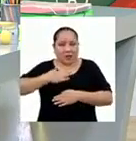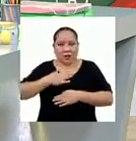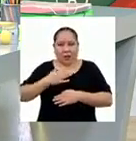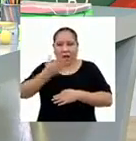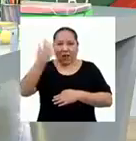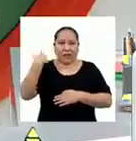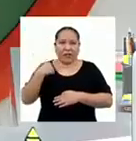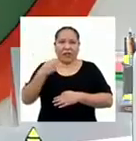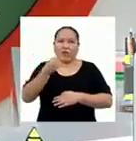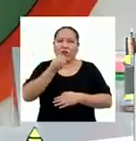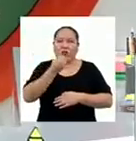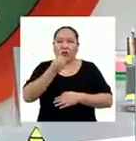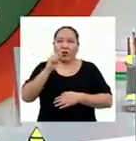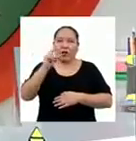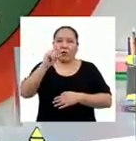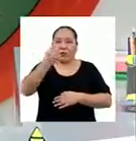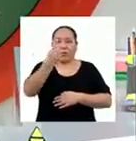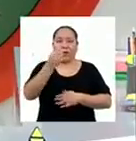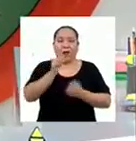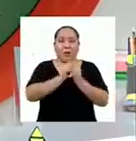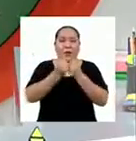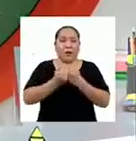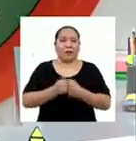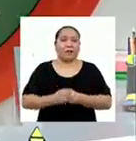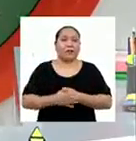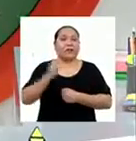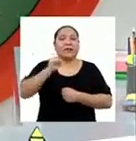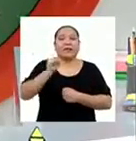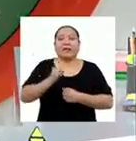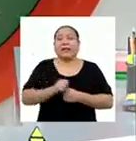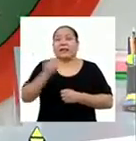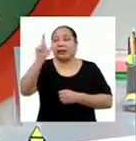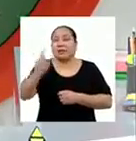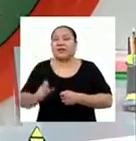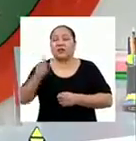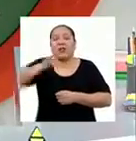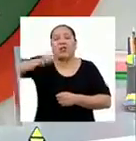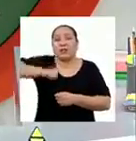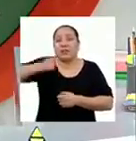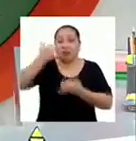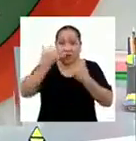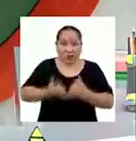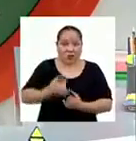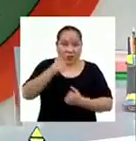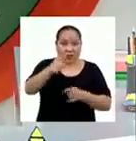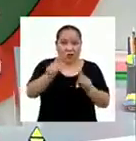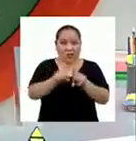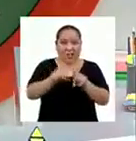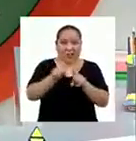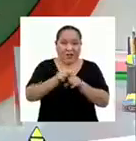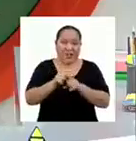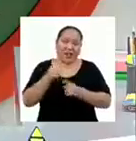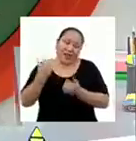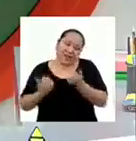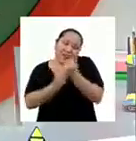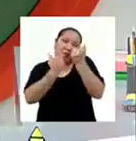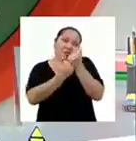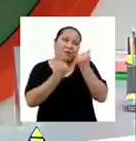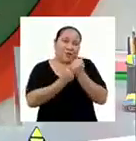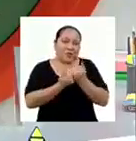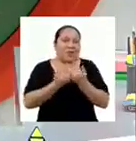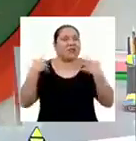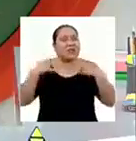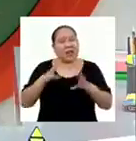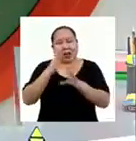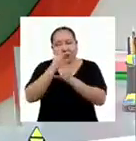pan. Y sobre todo, será alguien que realmente lo necesite hoy. Tú también, haz que la solidaridad se te